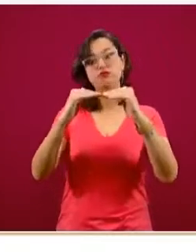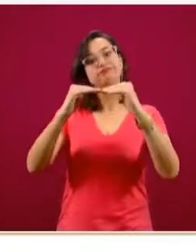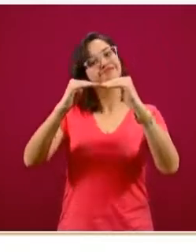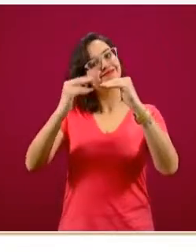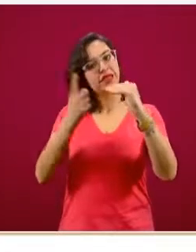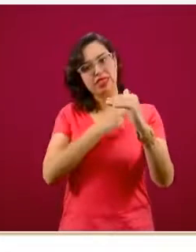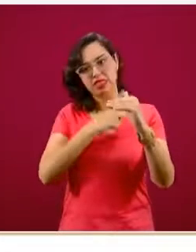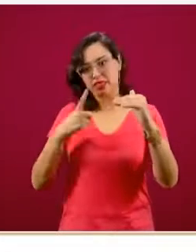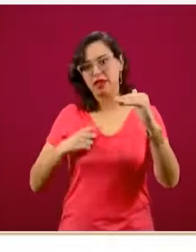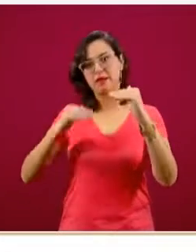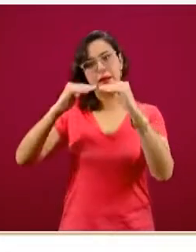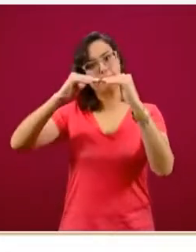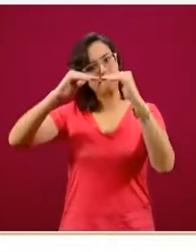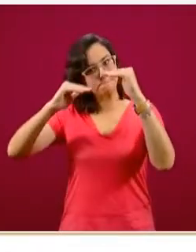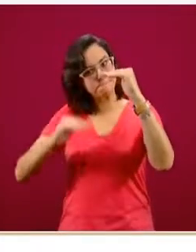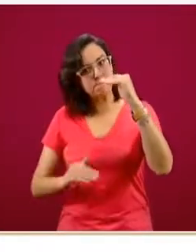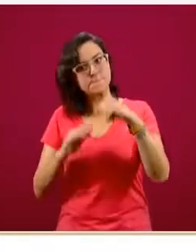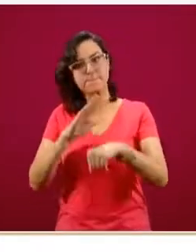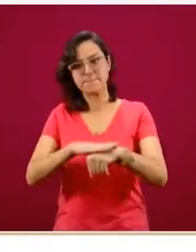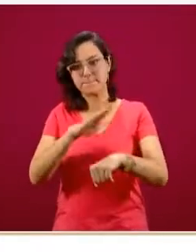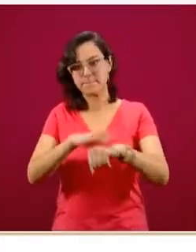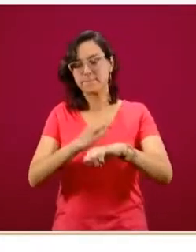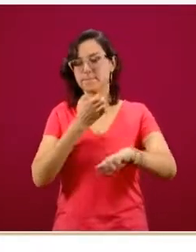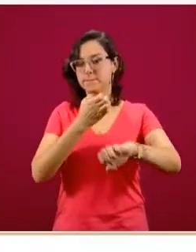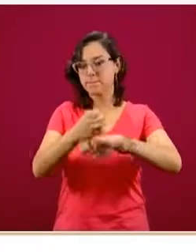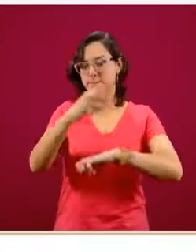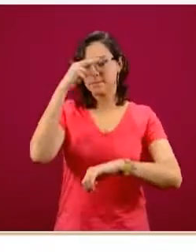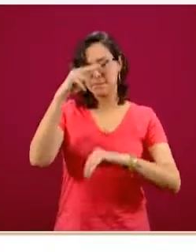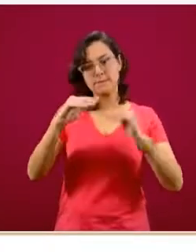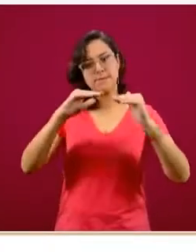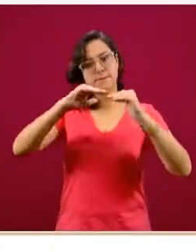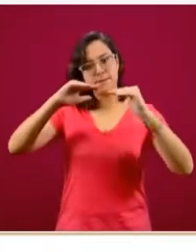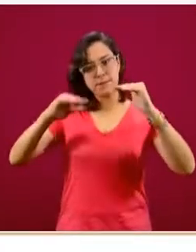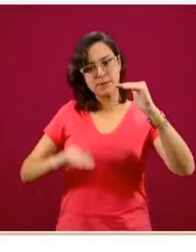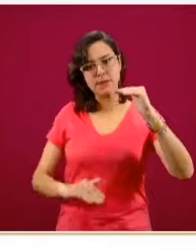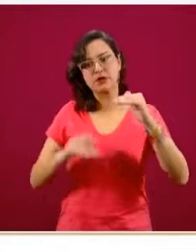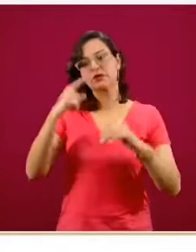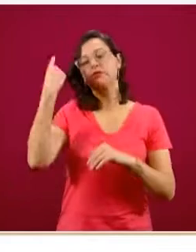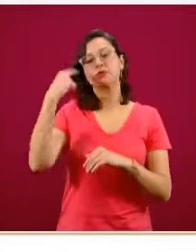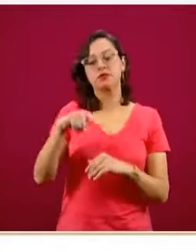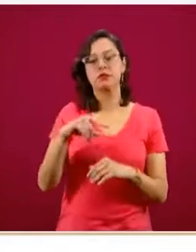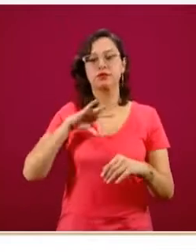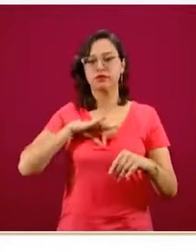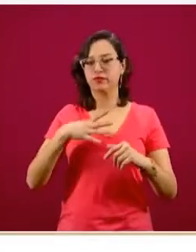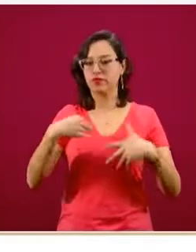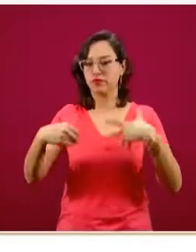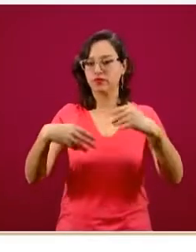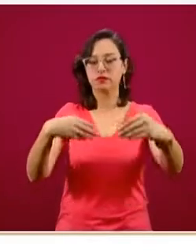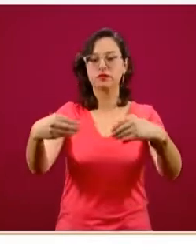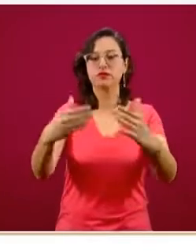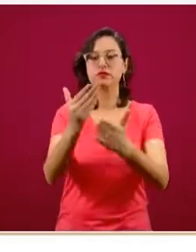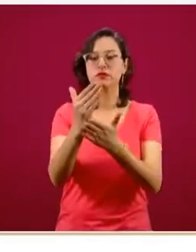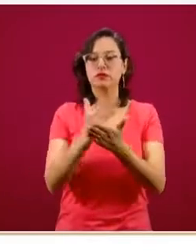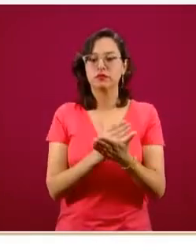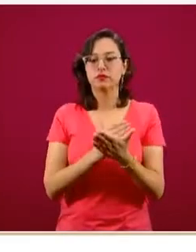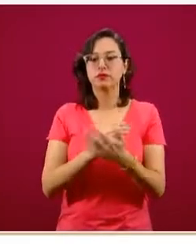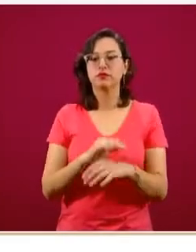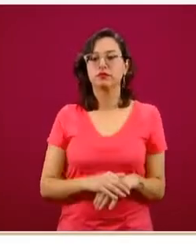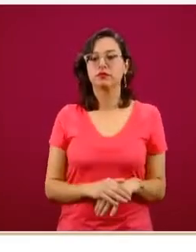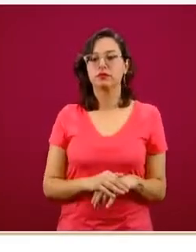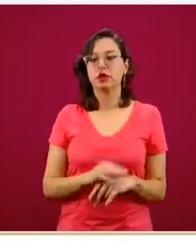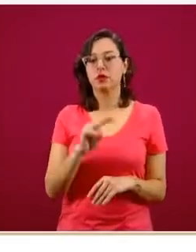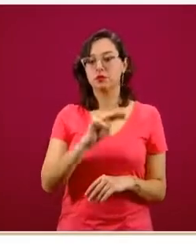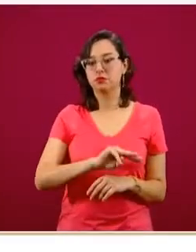más la movilidad en el Estado de México para lograr aplanar más la curva. Y en el estado de